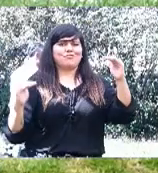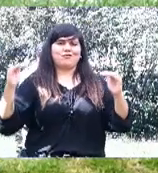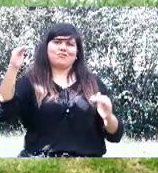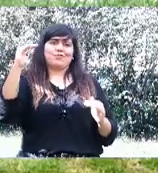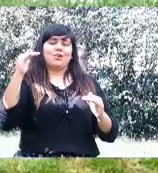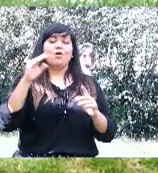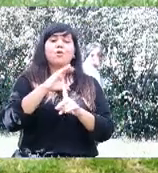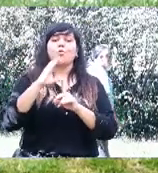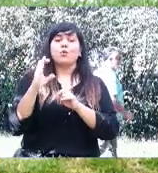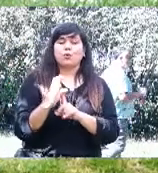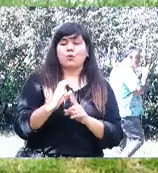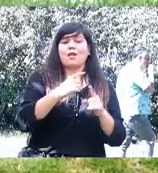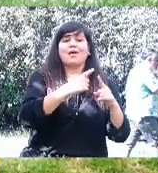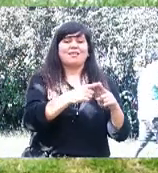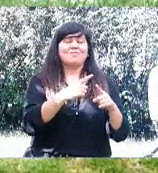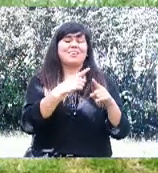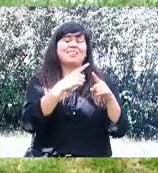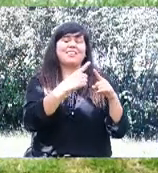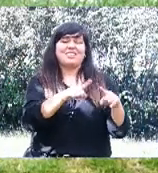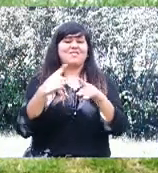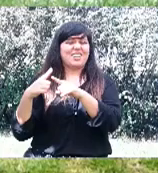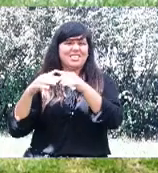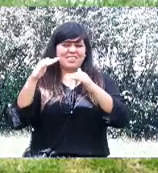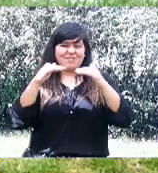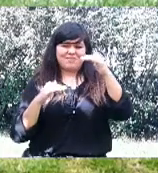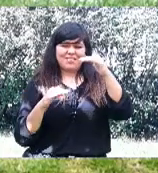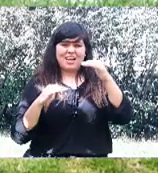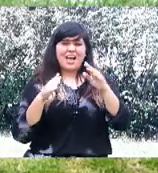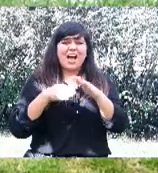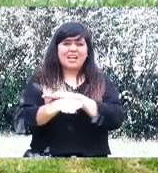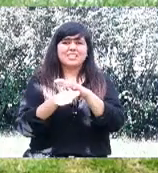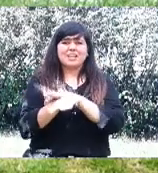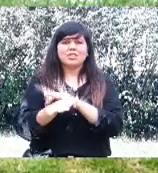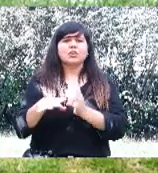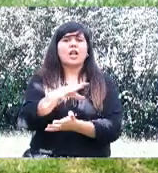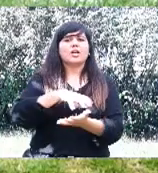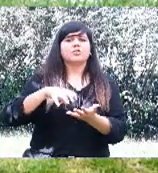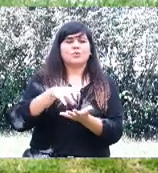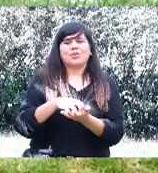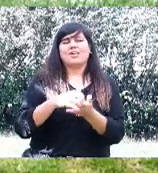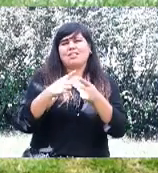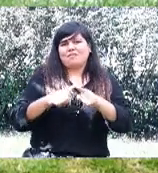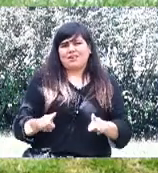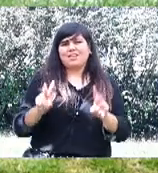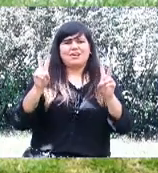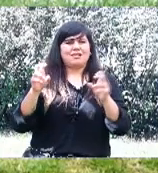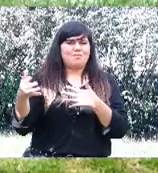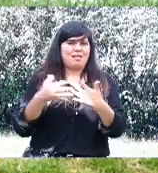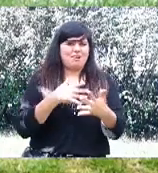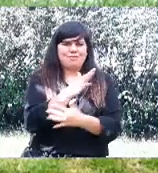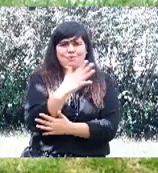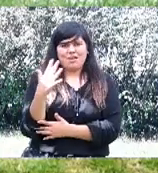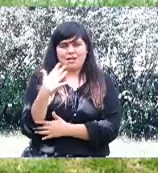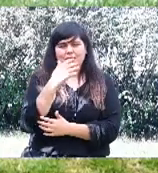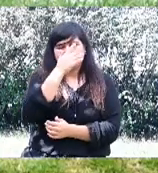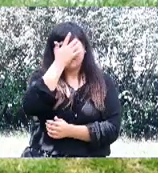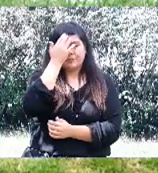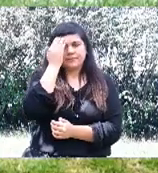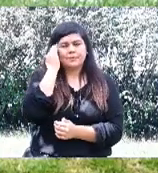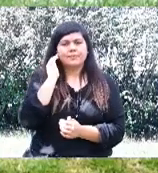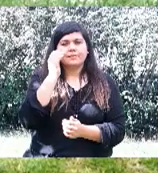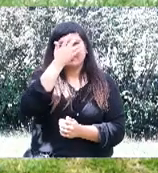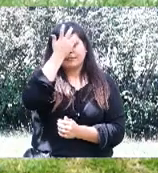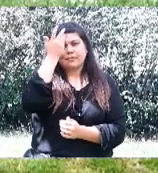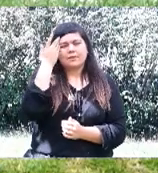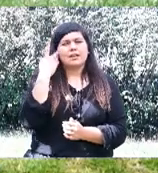ese esa diferencia también en acceso a recursos también hace que las ciudades sean diferentes en términos del acceso a la naturaleza y eh